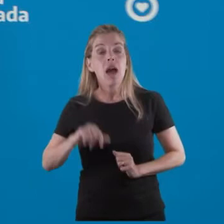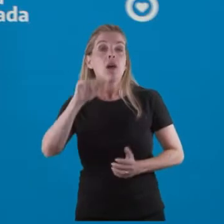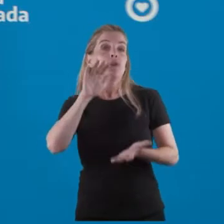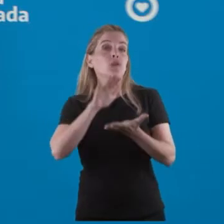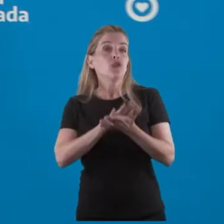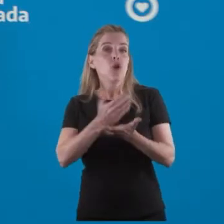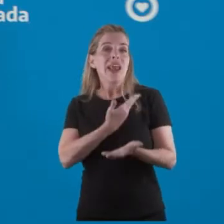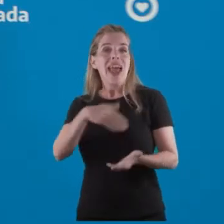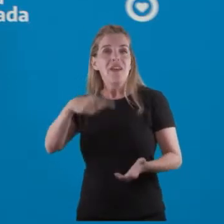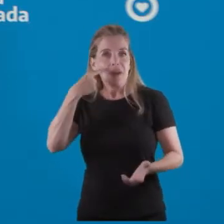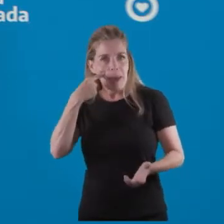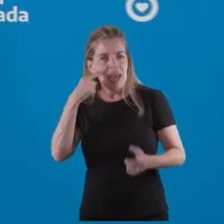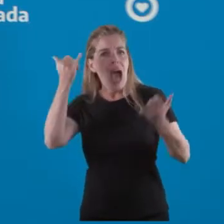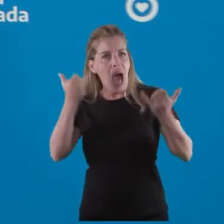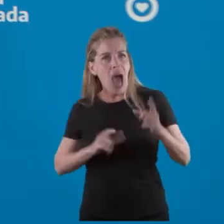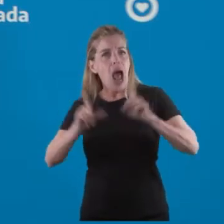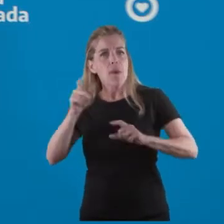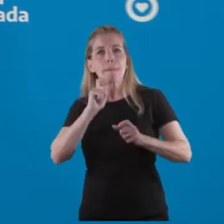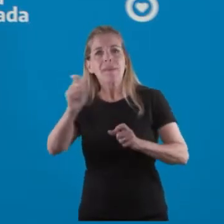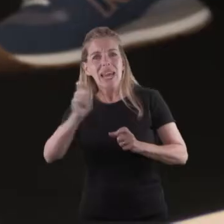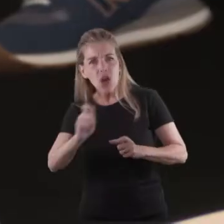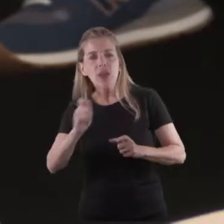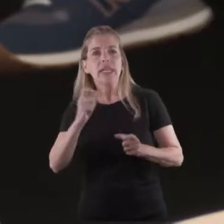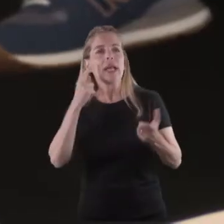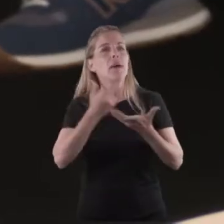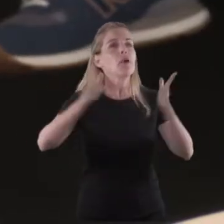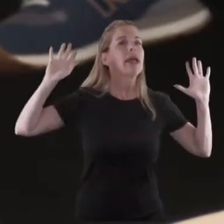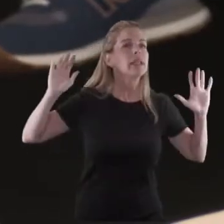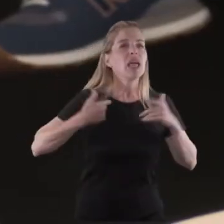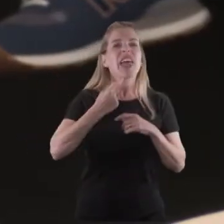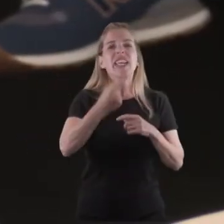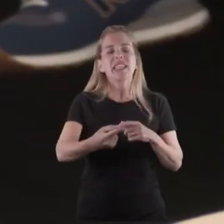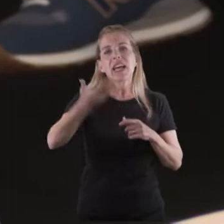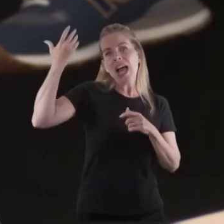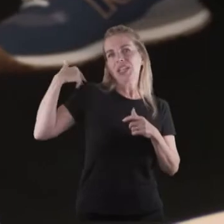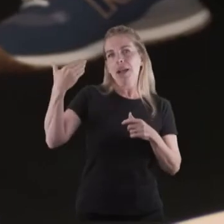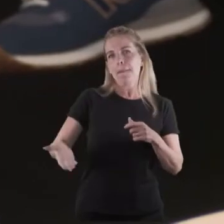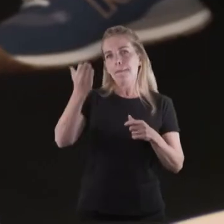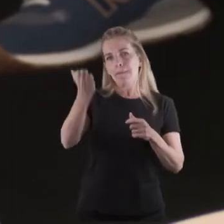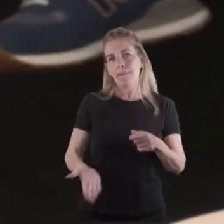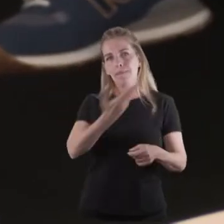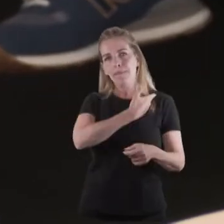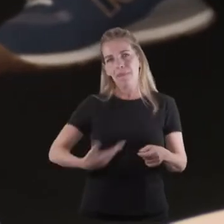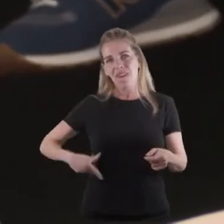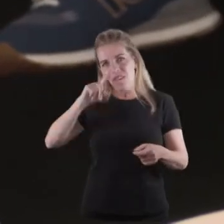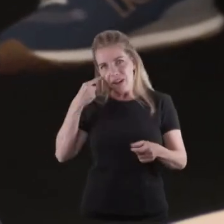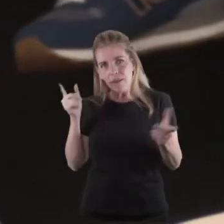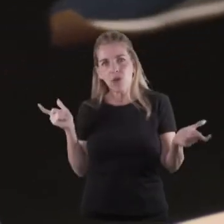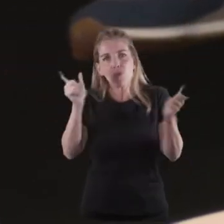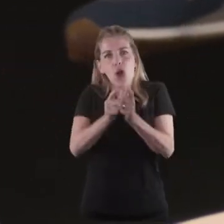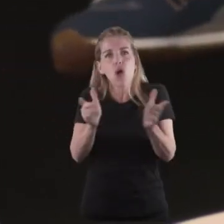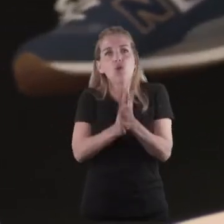internacional- algunos medios pública nhk anoche una reunión del presidente alberto fernández con el titular de la cámara diputado sergio massa